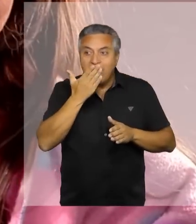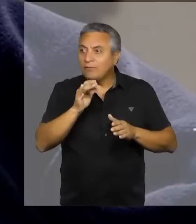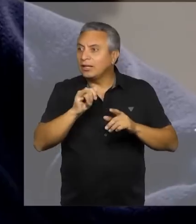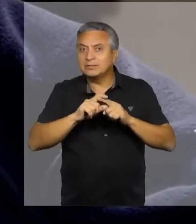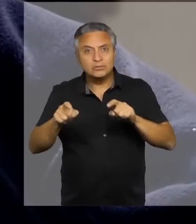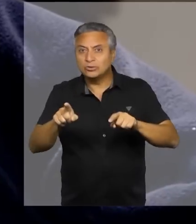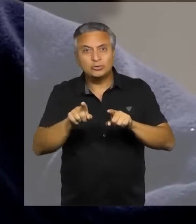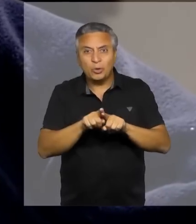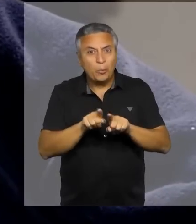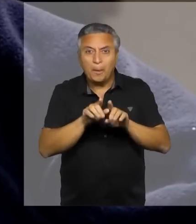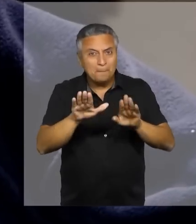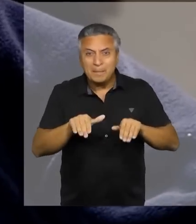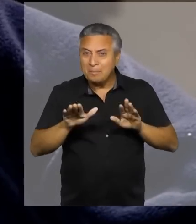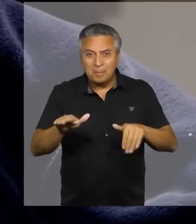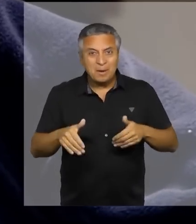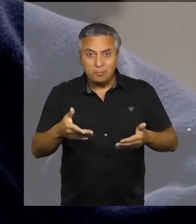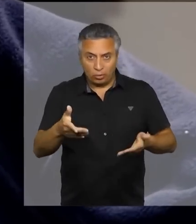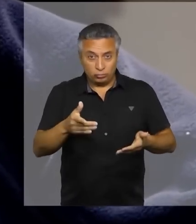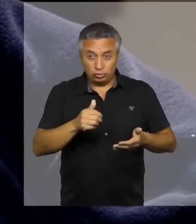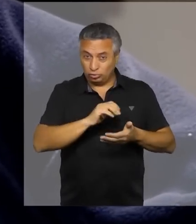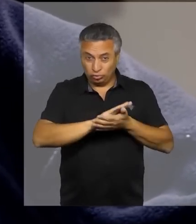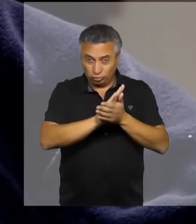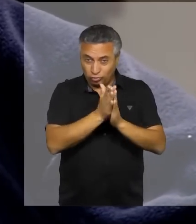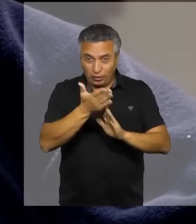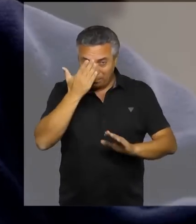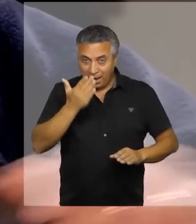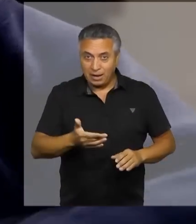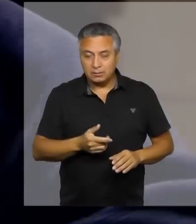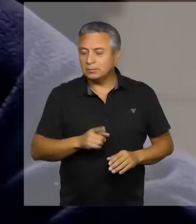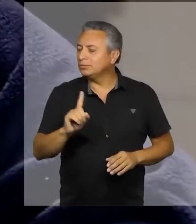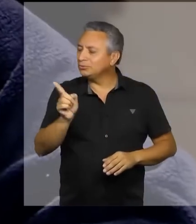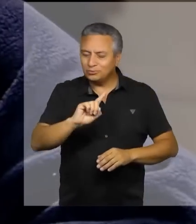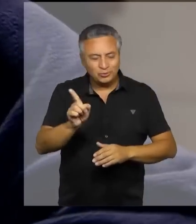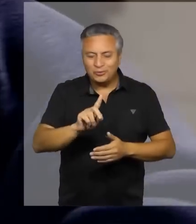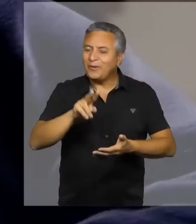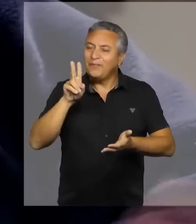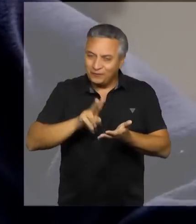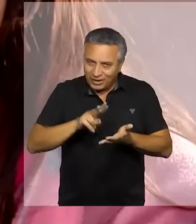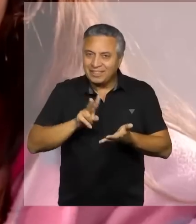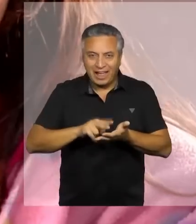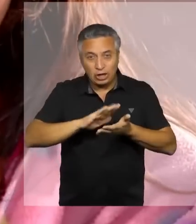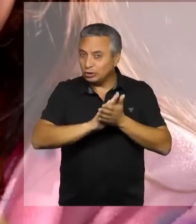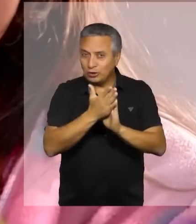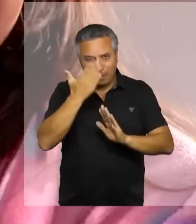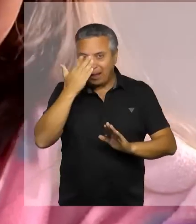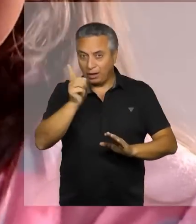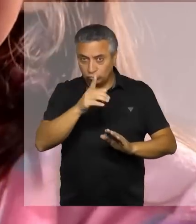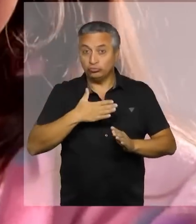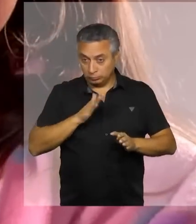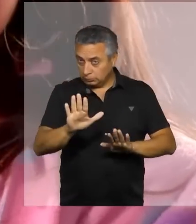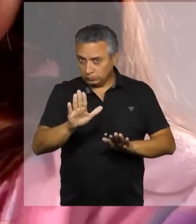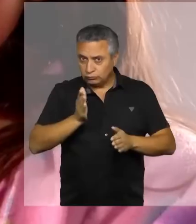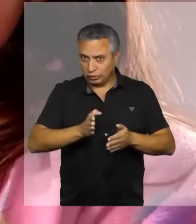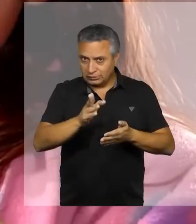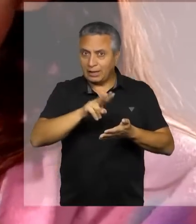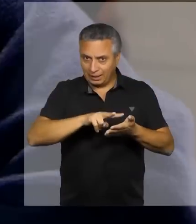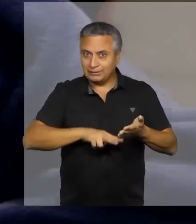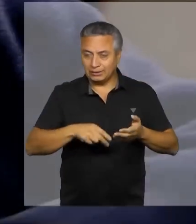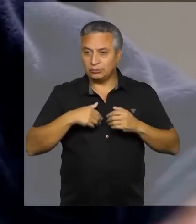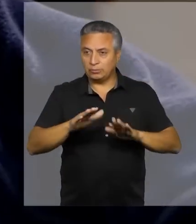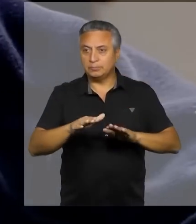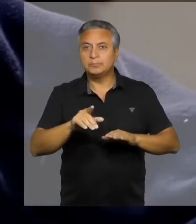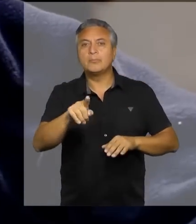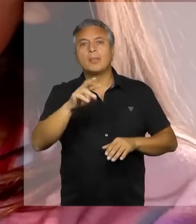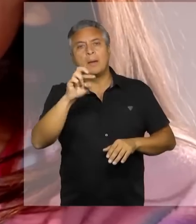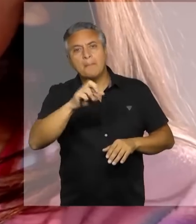malas? No, mi amor. De verdad, no todas son malas. ¿Sigo leyendo? Papá,